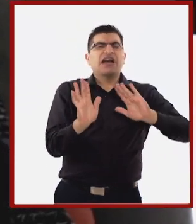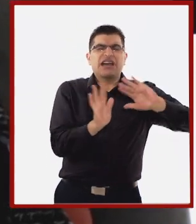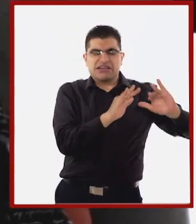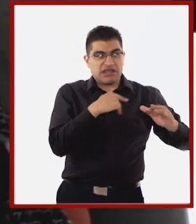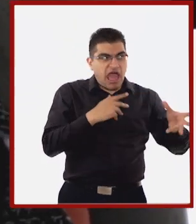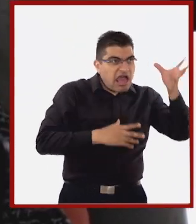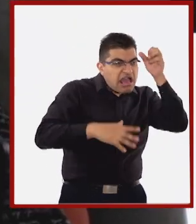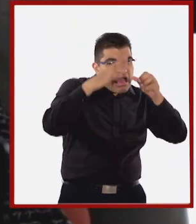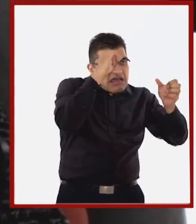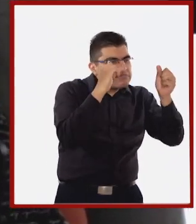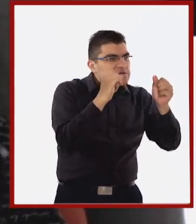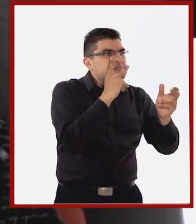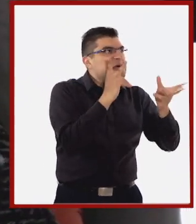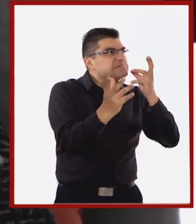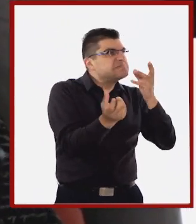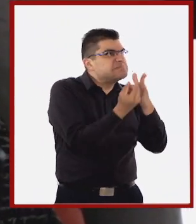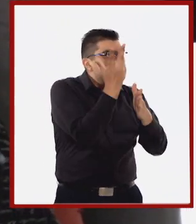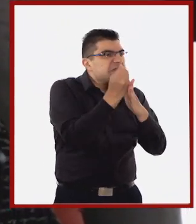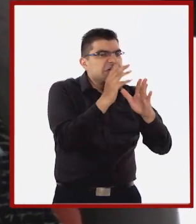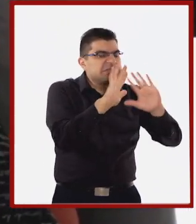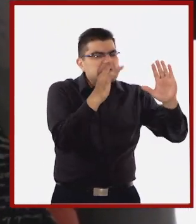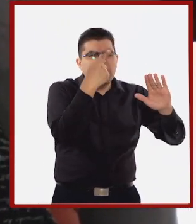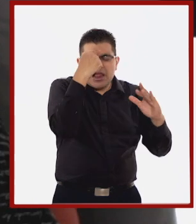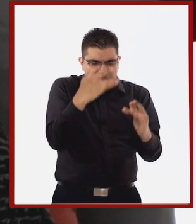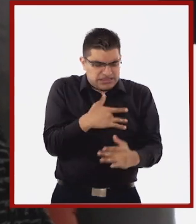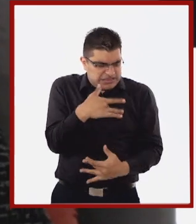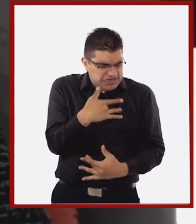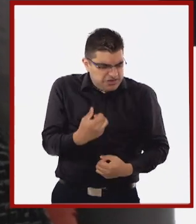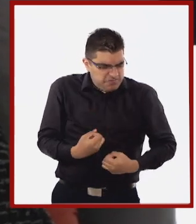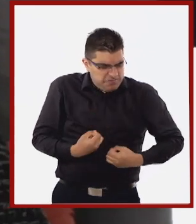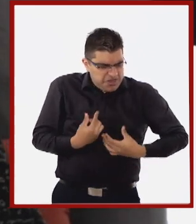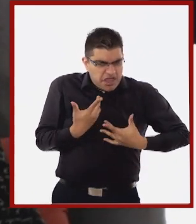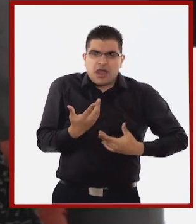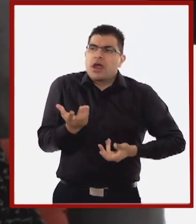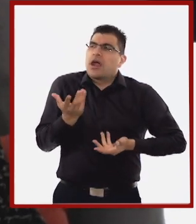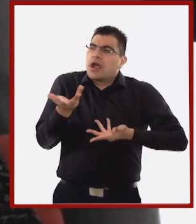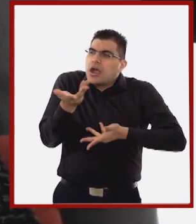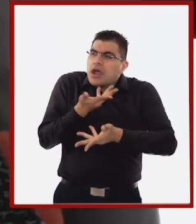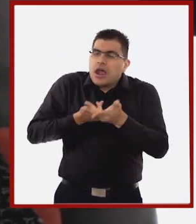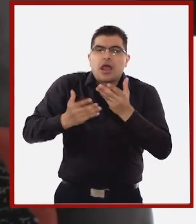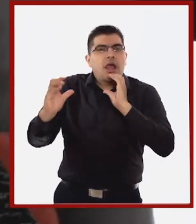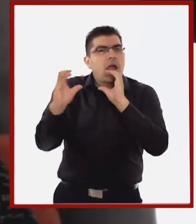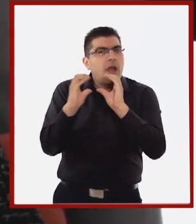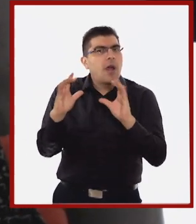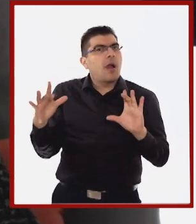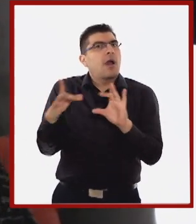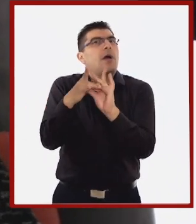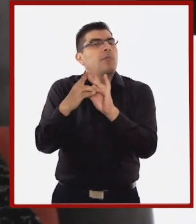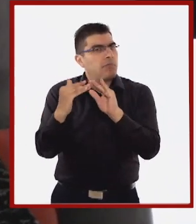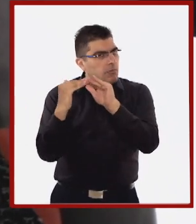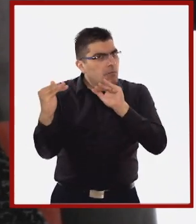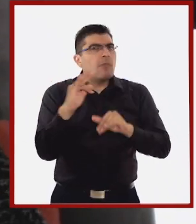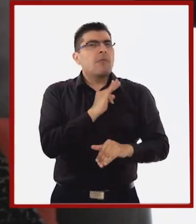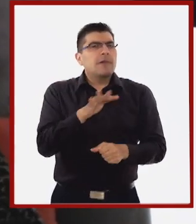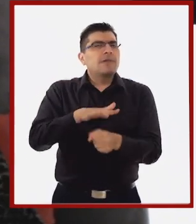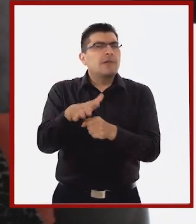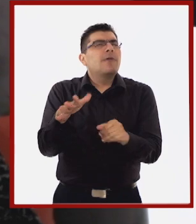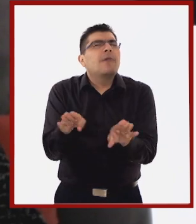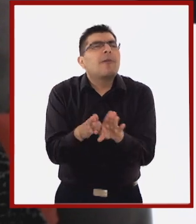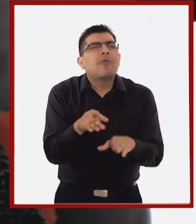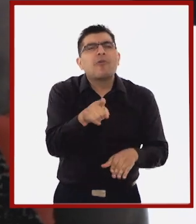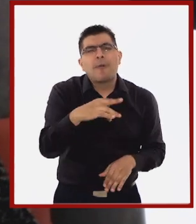vocabulario emocional para poder comunicar más específicamente estas emociones y lograr la empatía. ¿Cómo crees